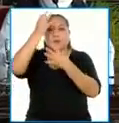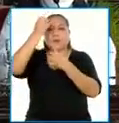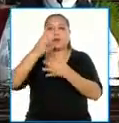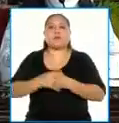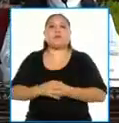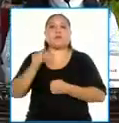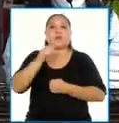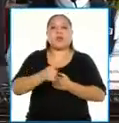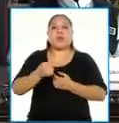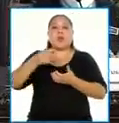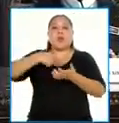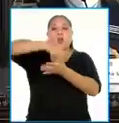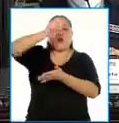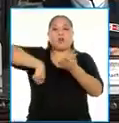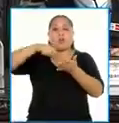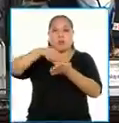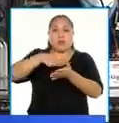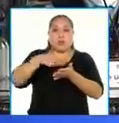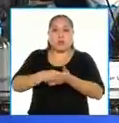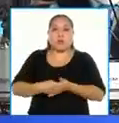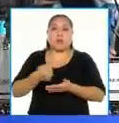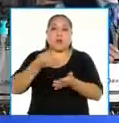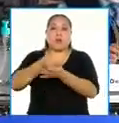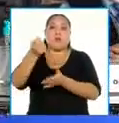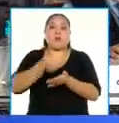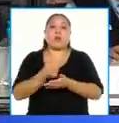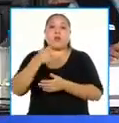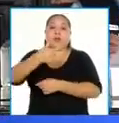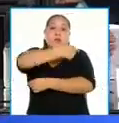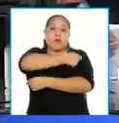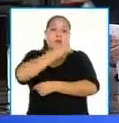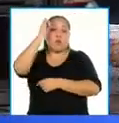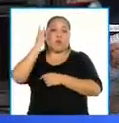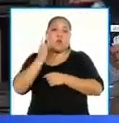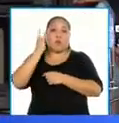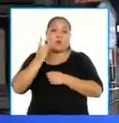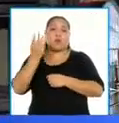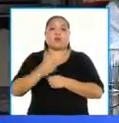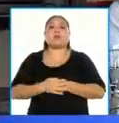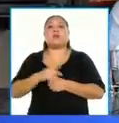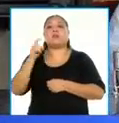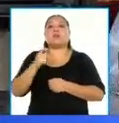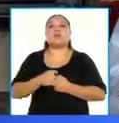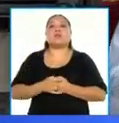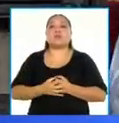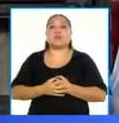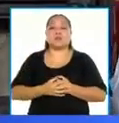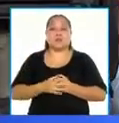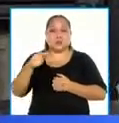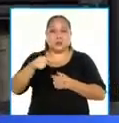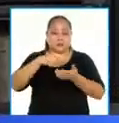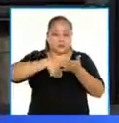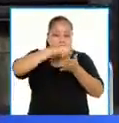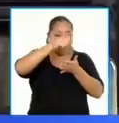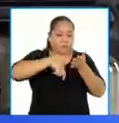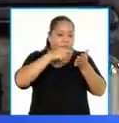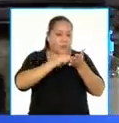que los contratos para la adquisición de estas vacunas de emergencia tienen una cláusula